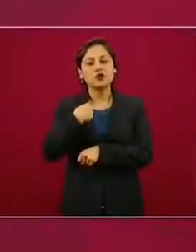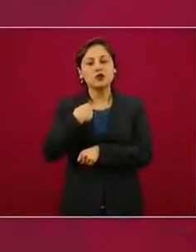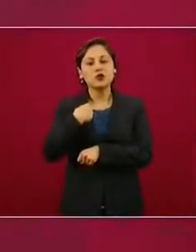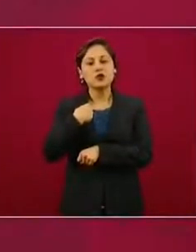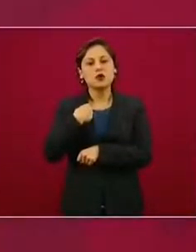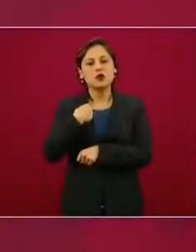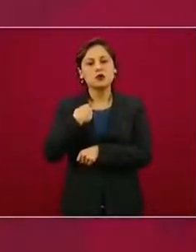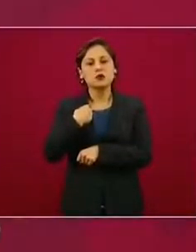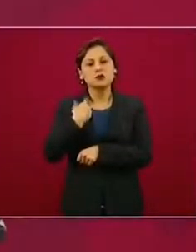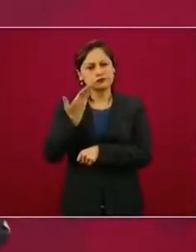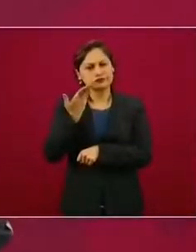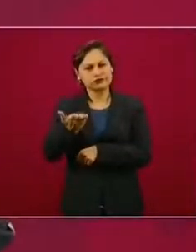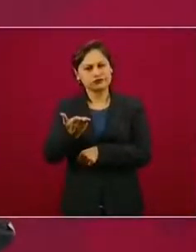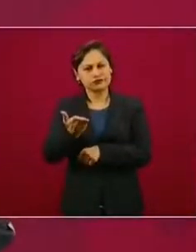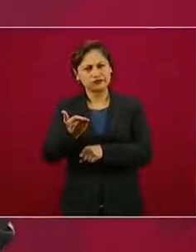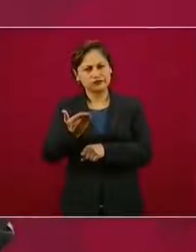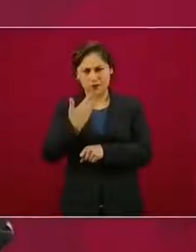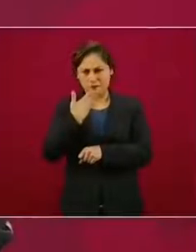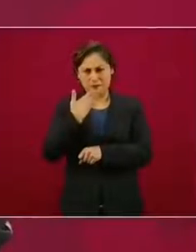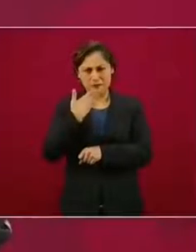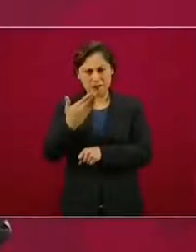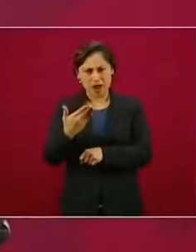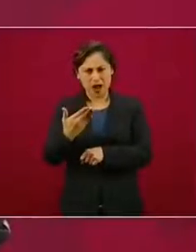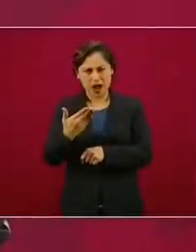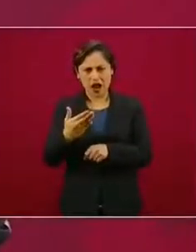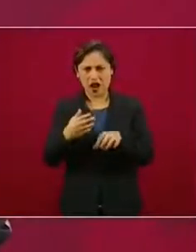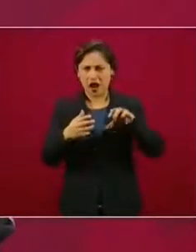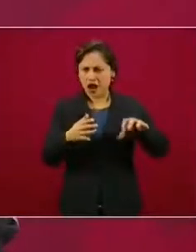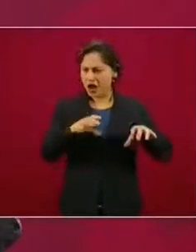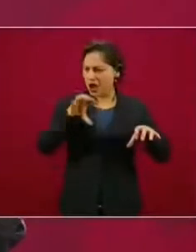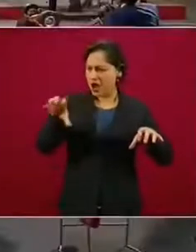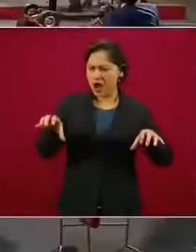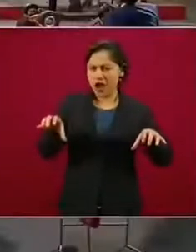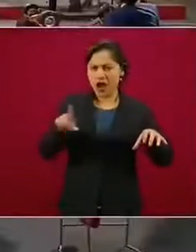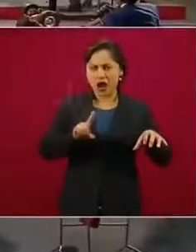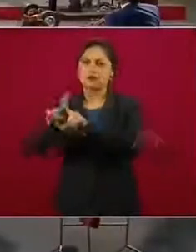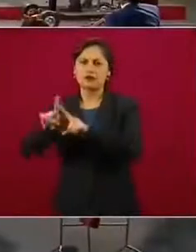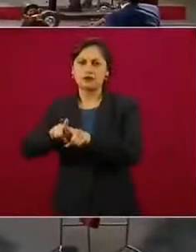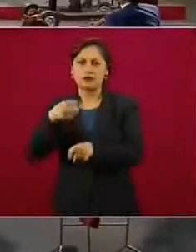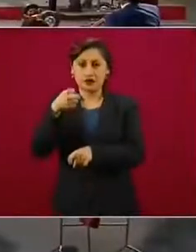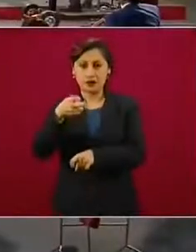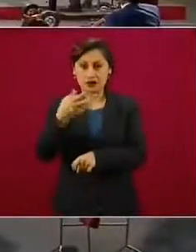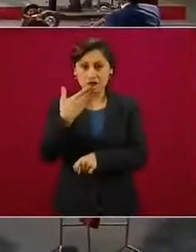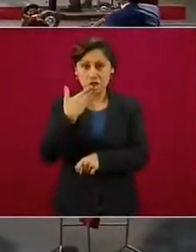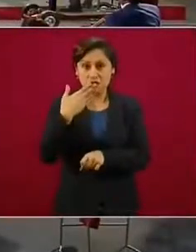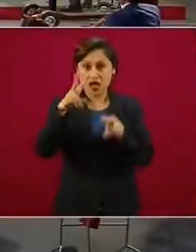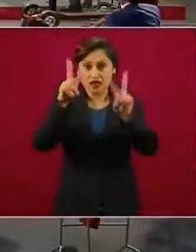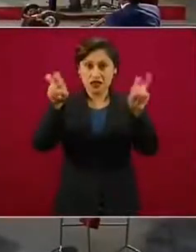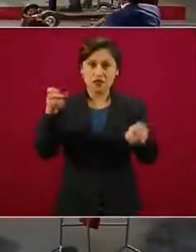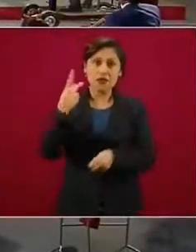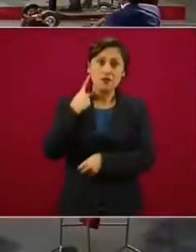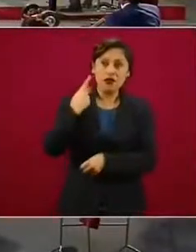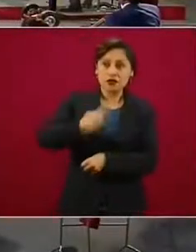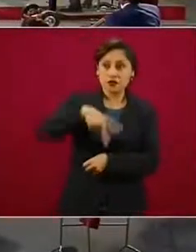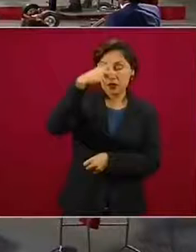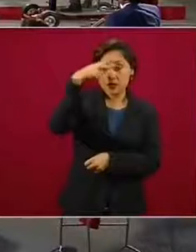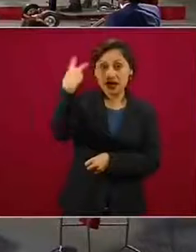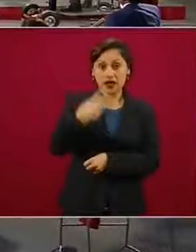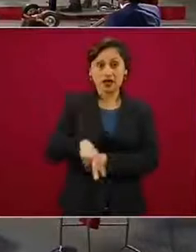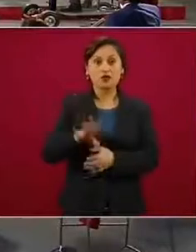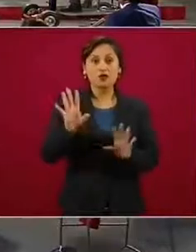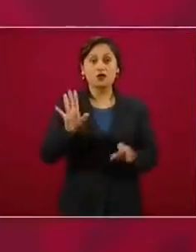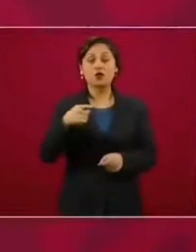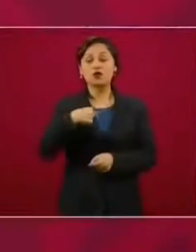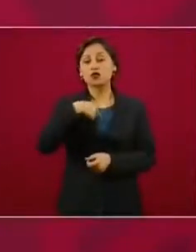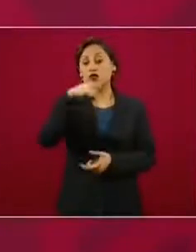siguiéramos definiéndonos. Es importantísimo. No estoy pensando en lo que